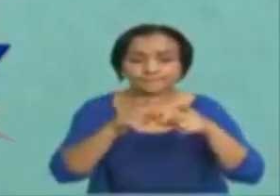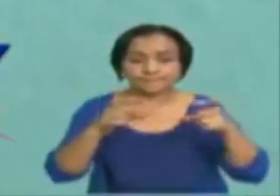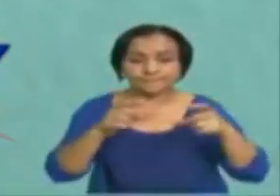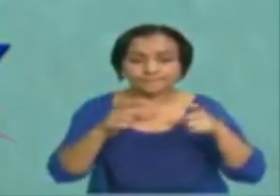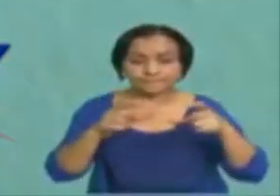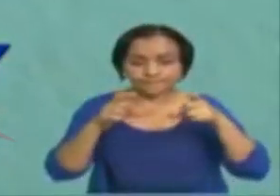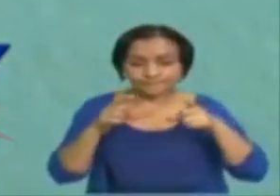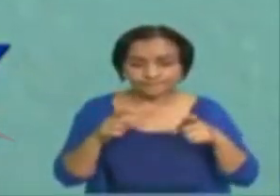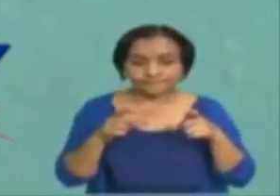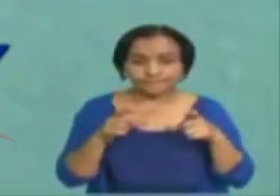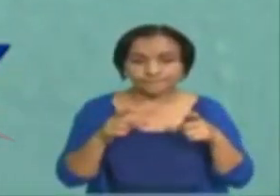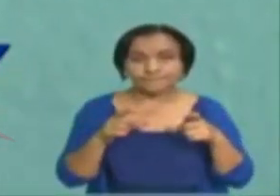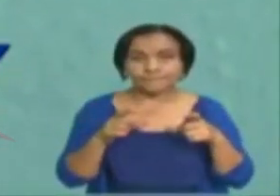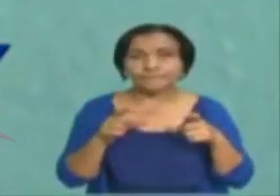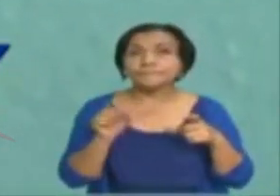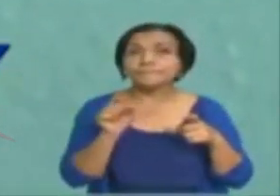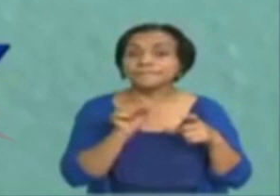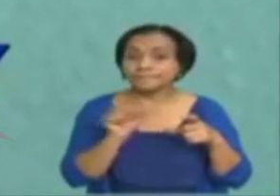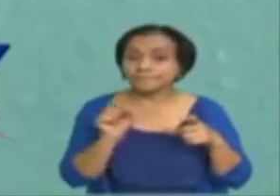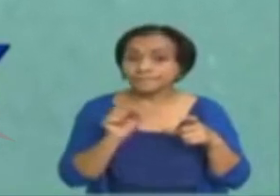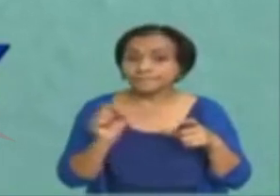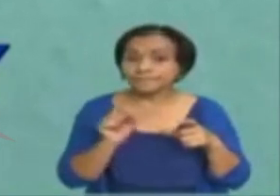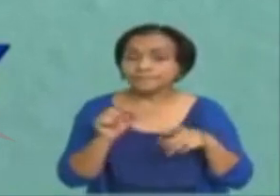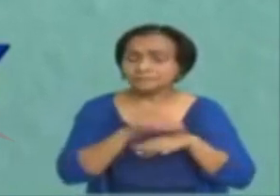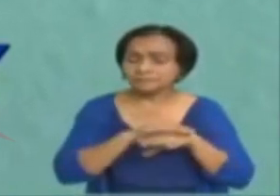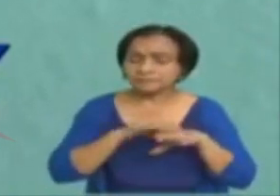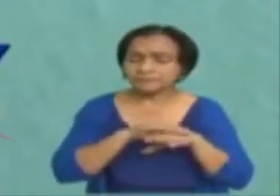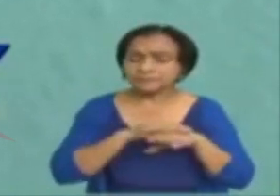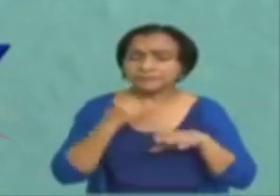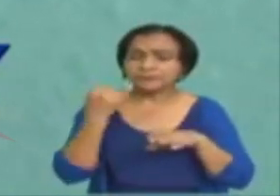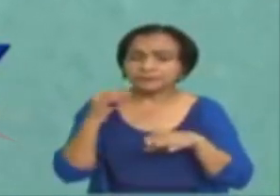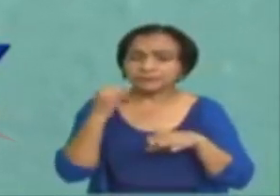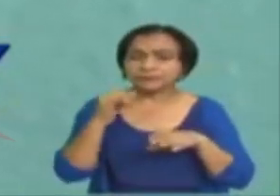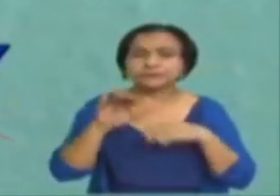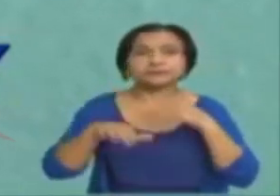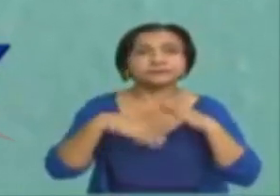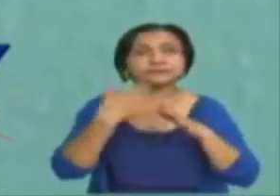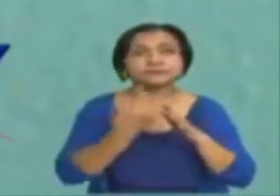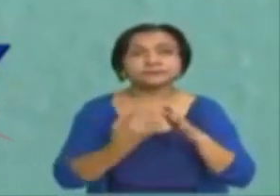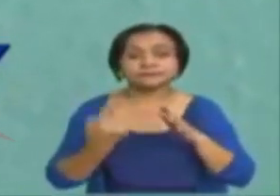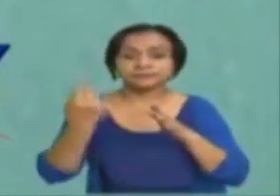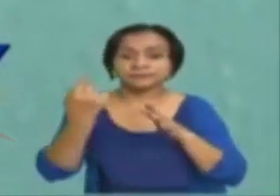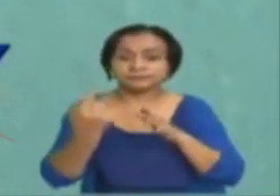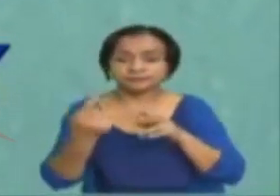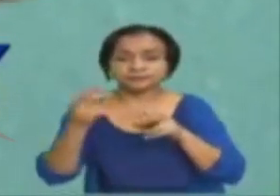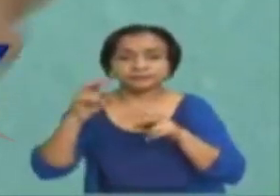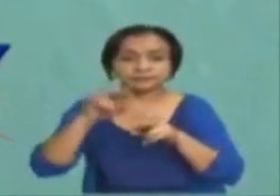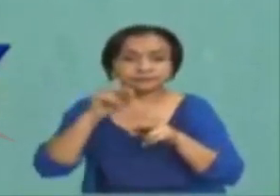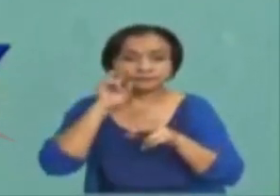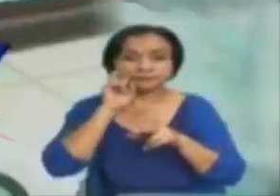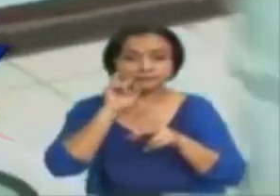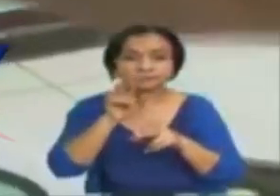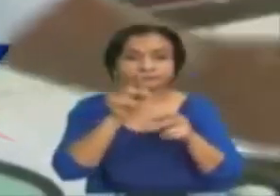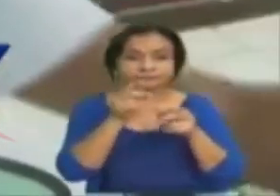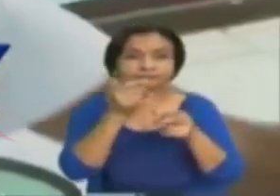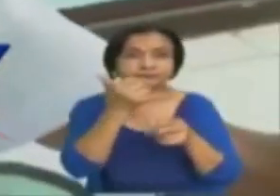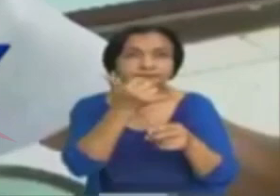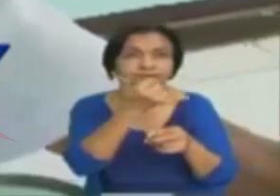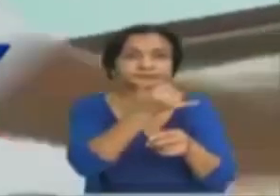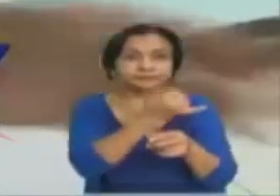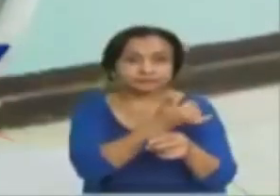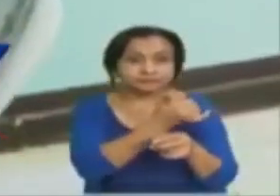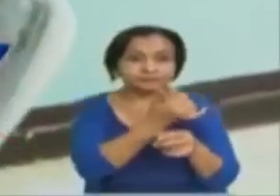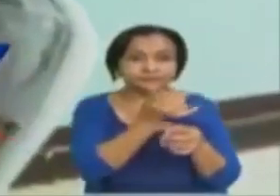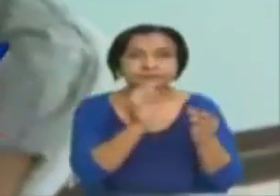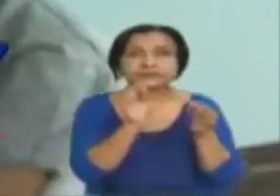COVID-19 este sábado para la aplicación de las personas de 45 años en adelante. Managua y León estarán aplicando la